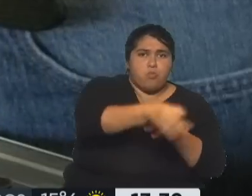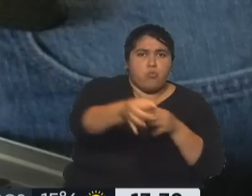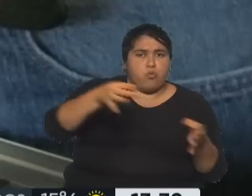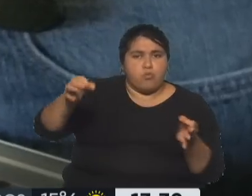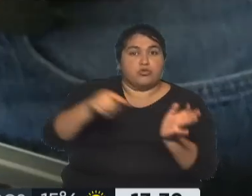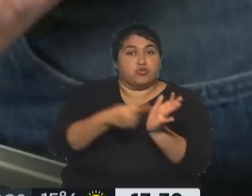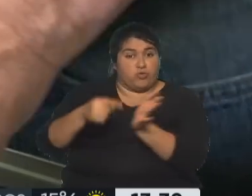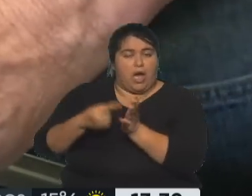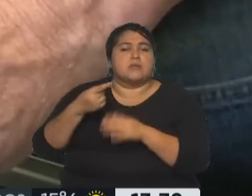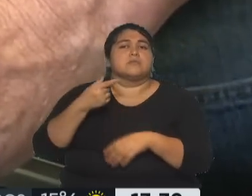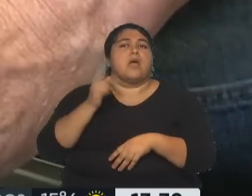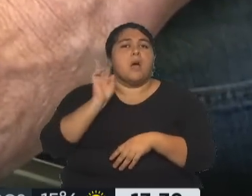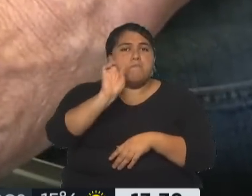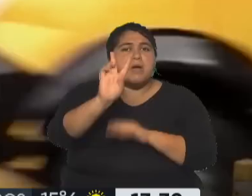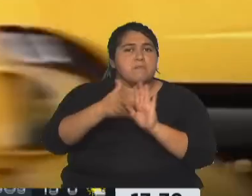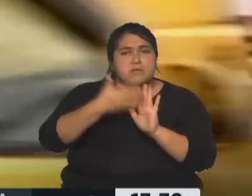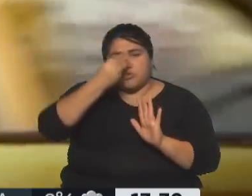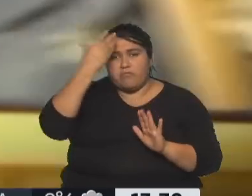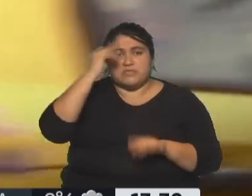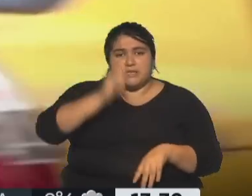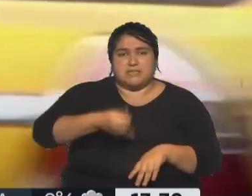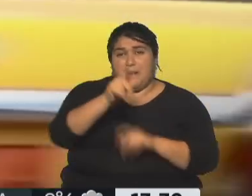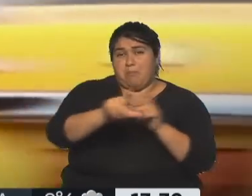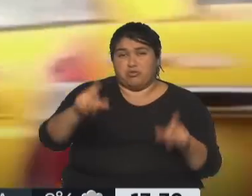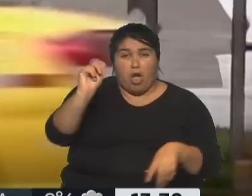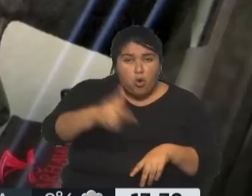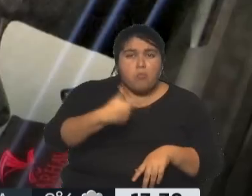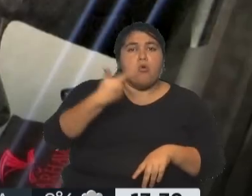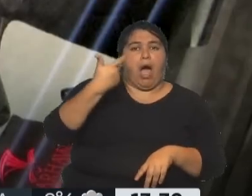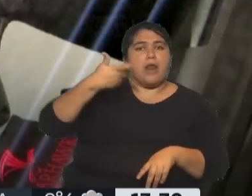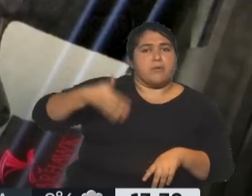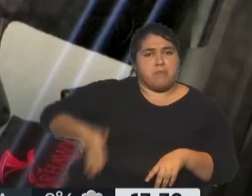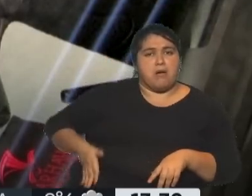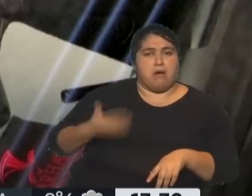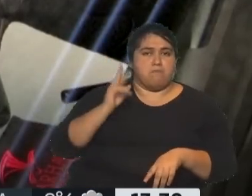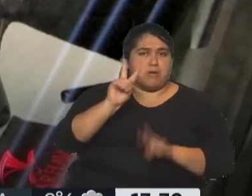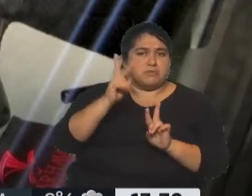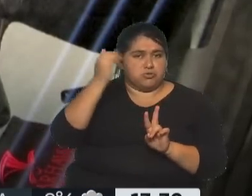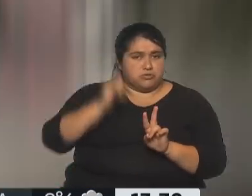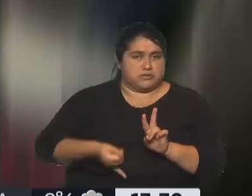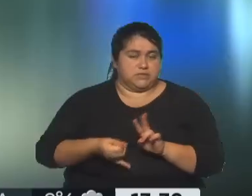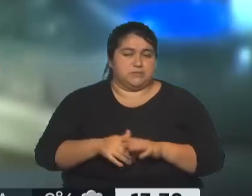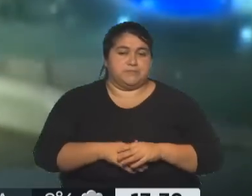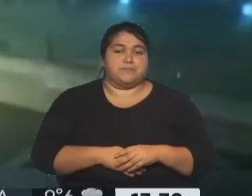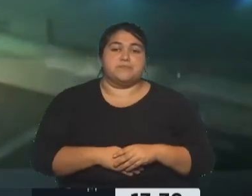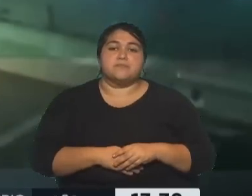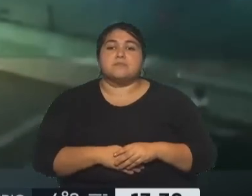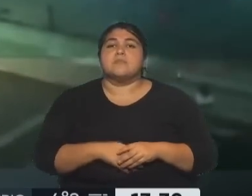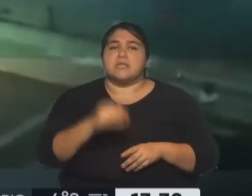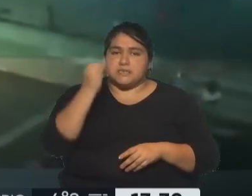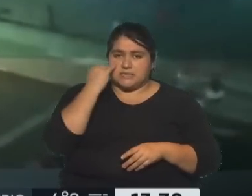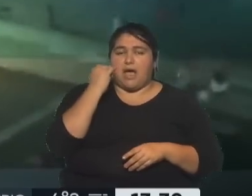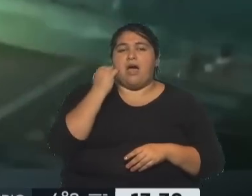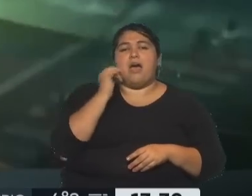además la tenencia y portación de armas de uso civil, una medida que abrió una nueva polémica. Se autoriza